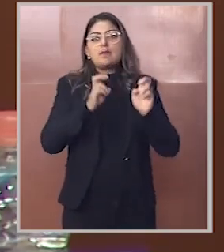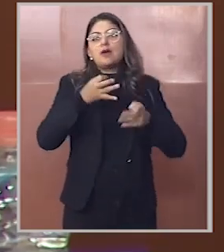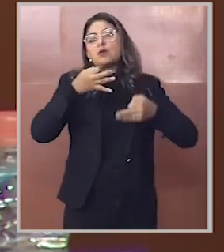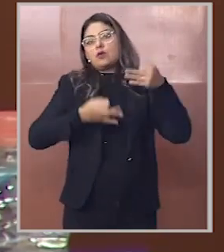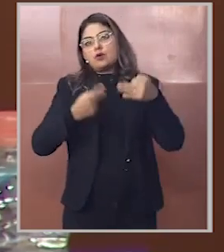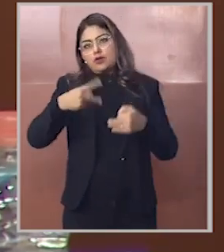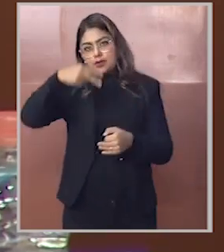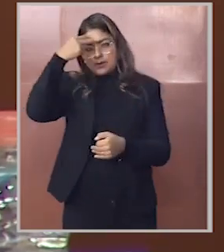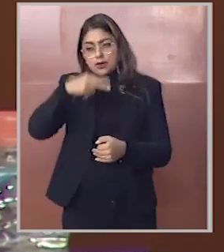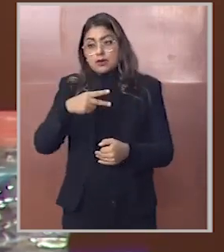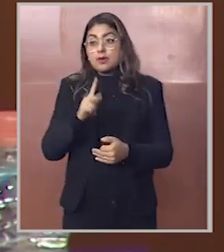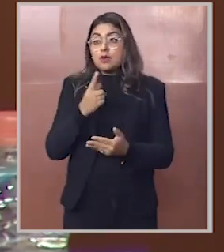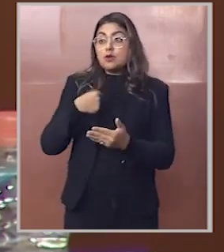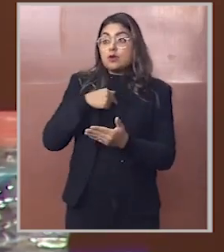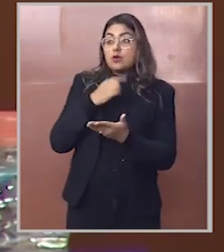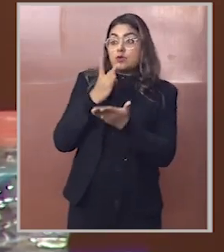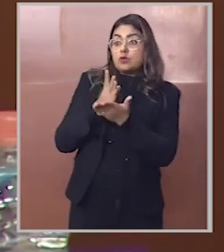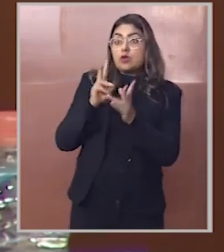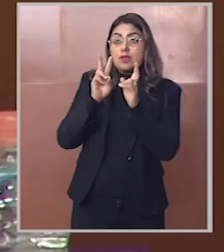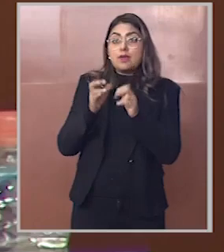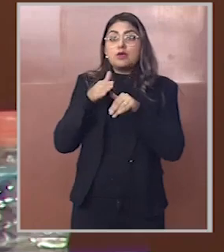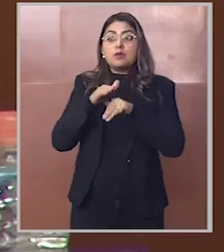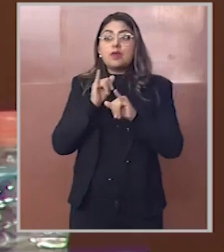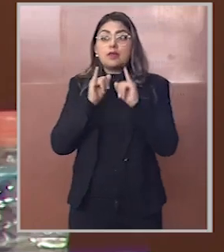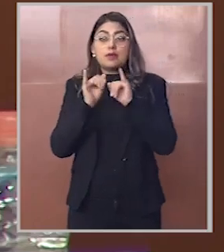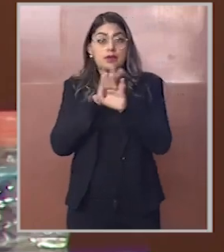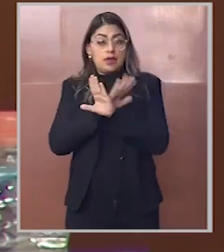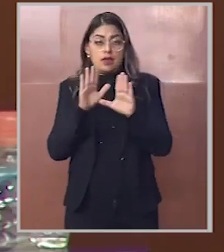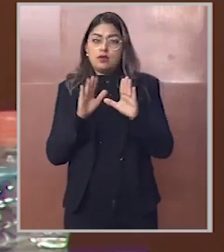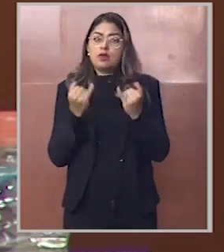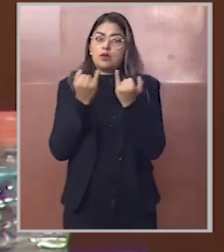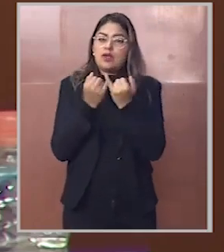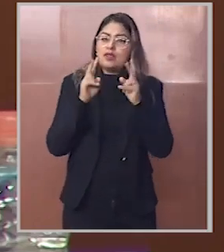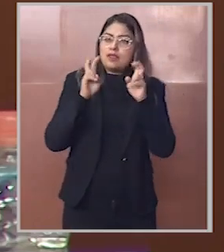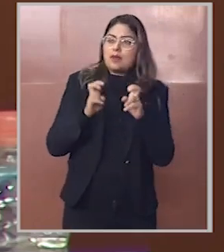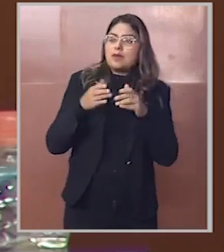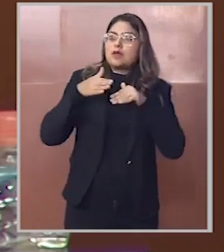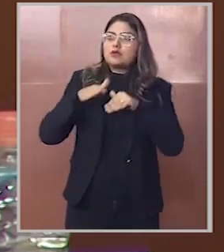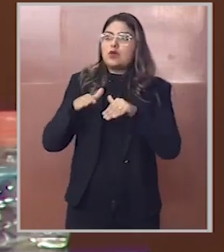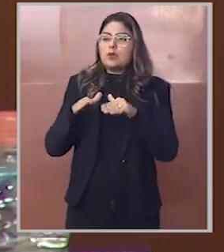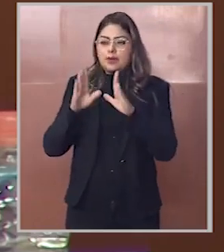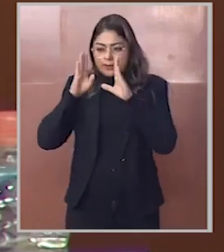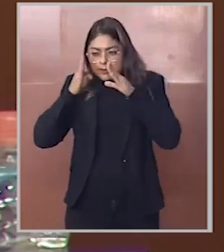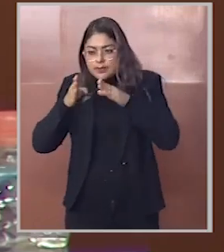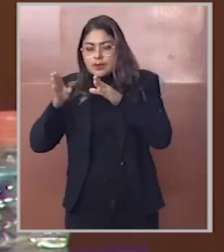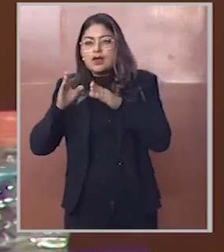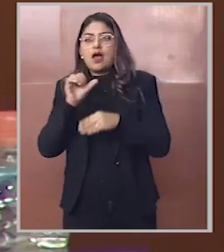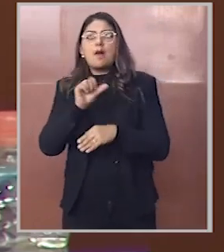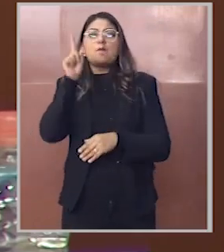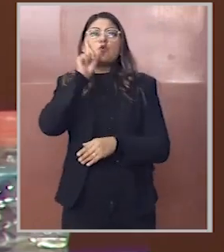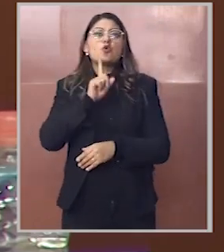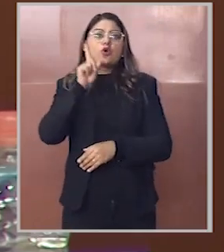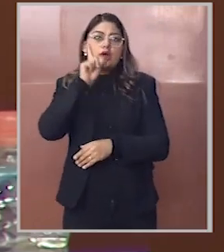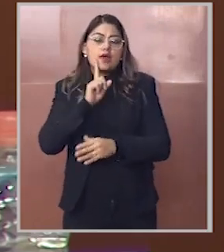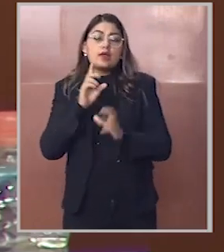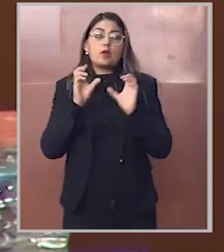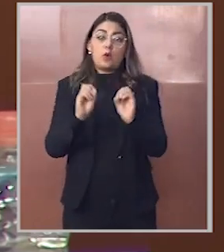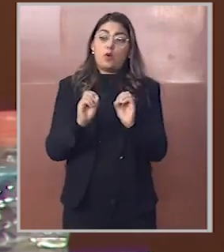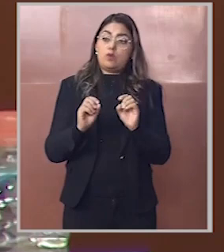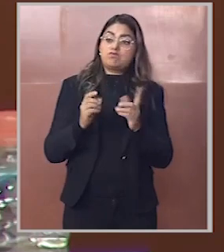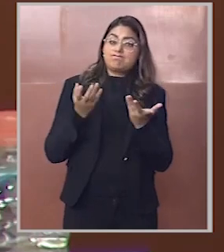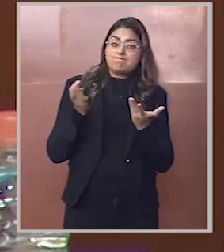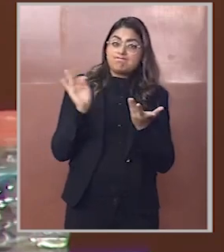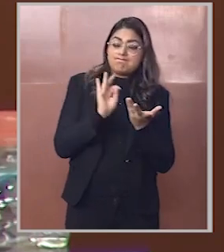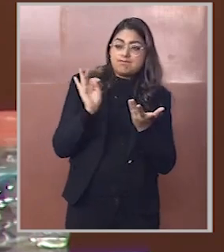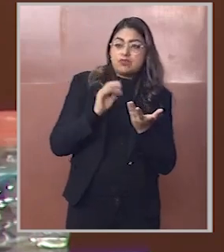pienso en un marco jurídico de las mujeres eh pienso en toda e esta gran variedad que tenemos de derechos Humanos a